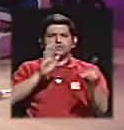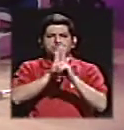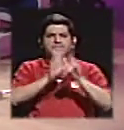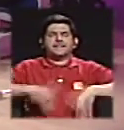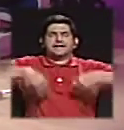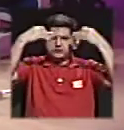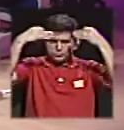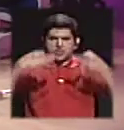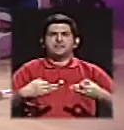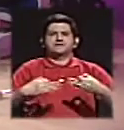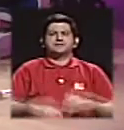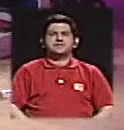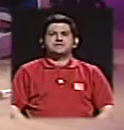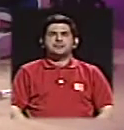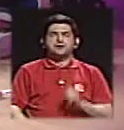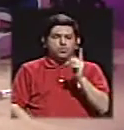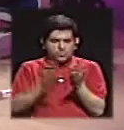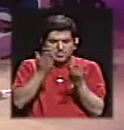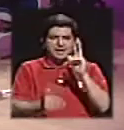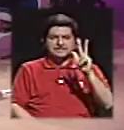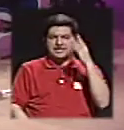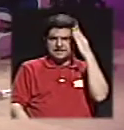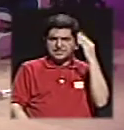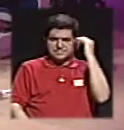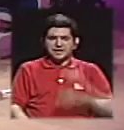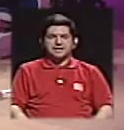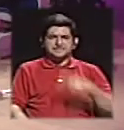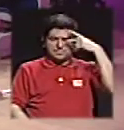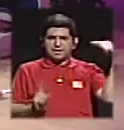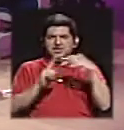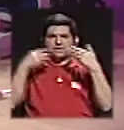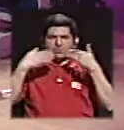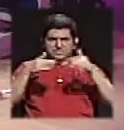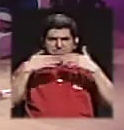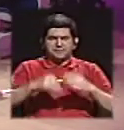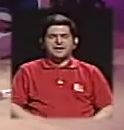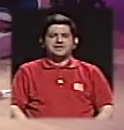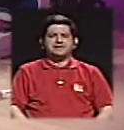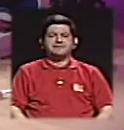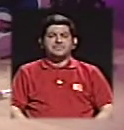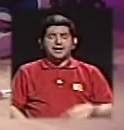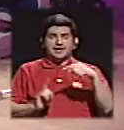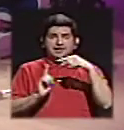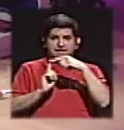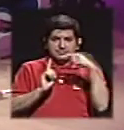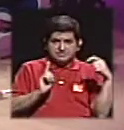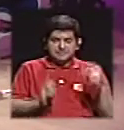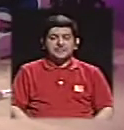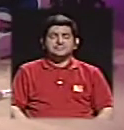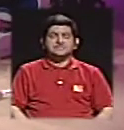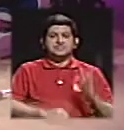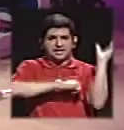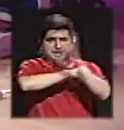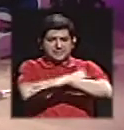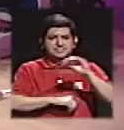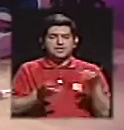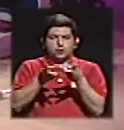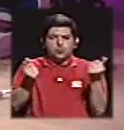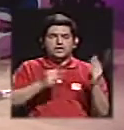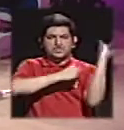derecho a decidir, un balance de tres experiencias mesoamericanas en torno a la despenalización y penalización del